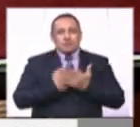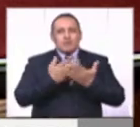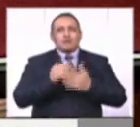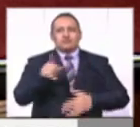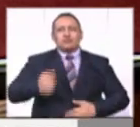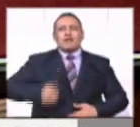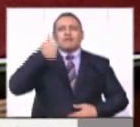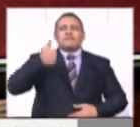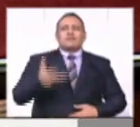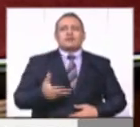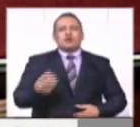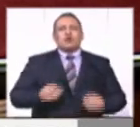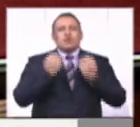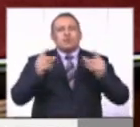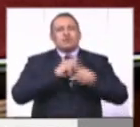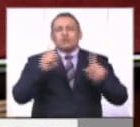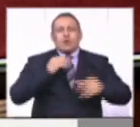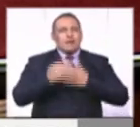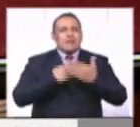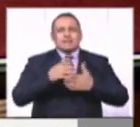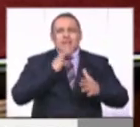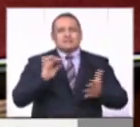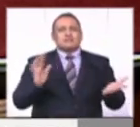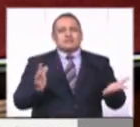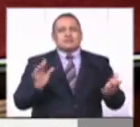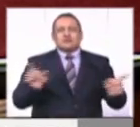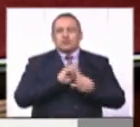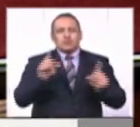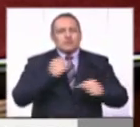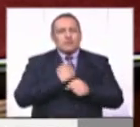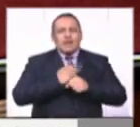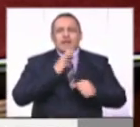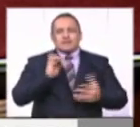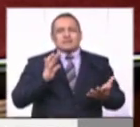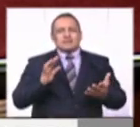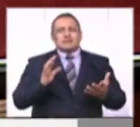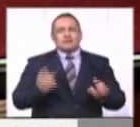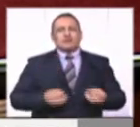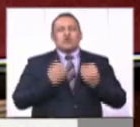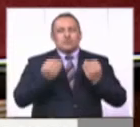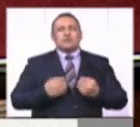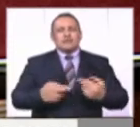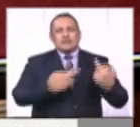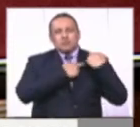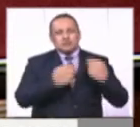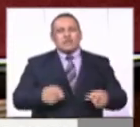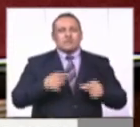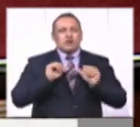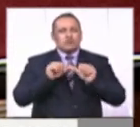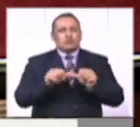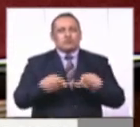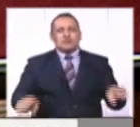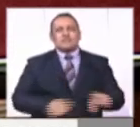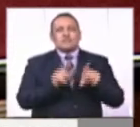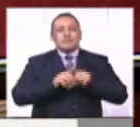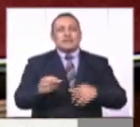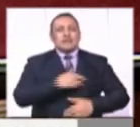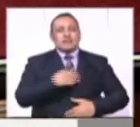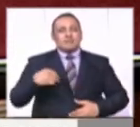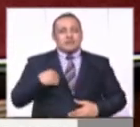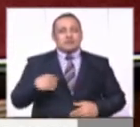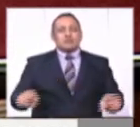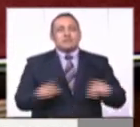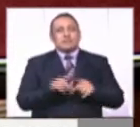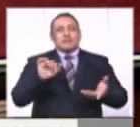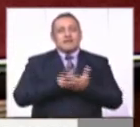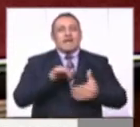jefe eso no no funciona así no funciona Entonces si tiene responsabilidad el Premier y lo